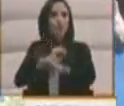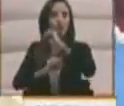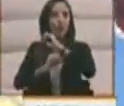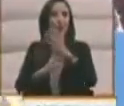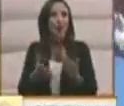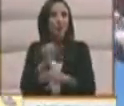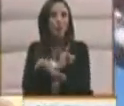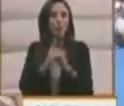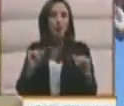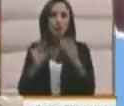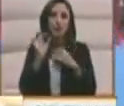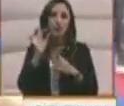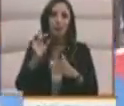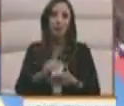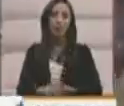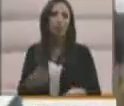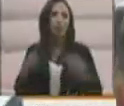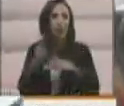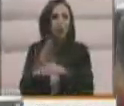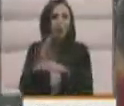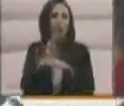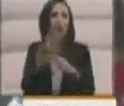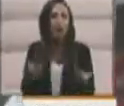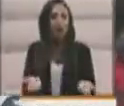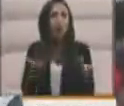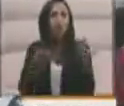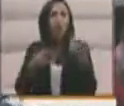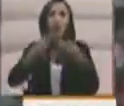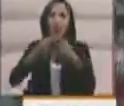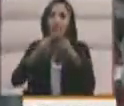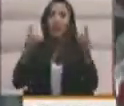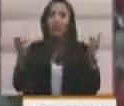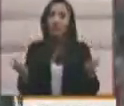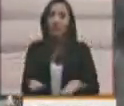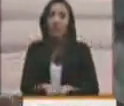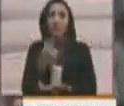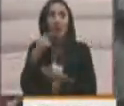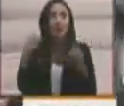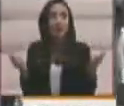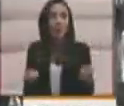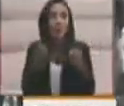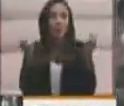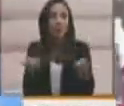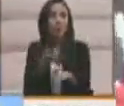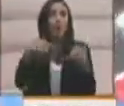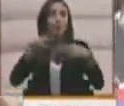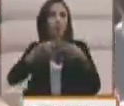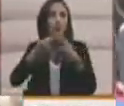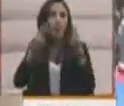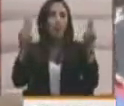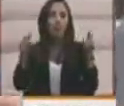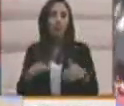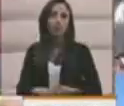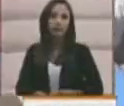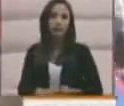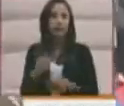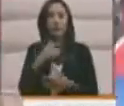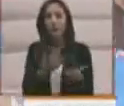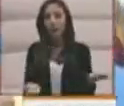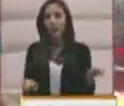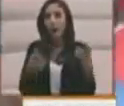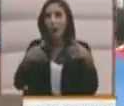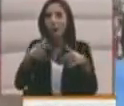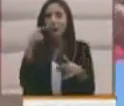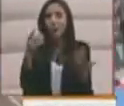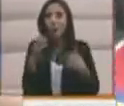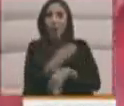independencia y a proteger la paz, que es lo que ha dicho el presidente Maduro: nuestra victoria es la paz. El extremo al cual llegó la